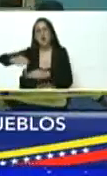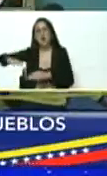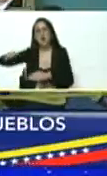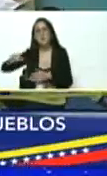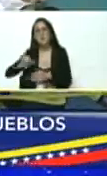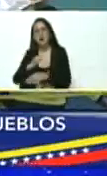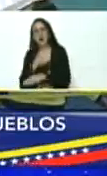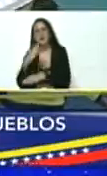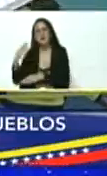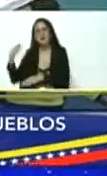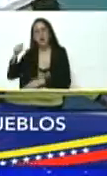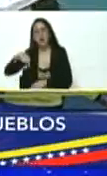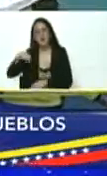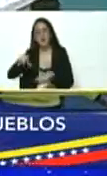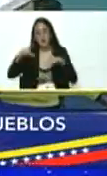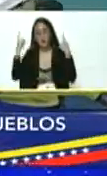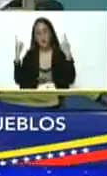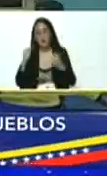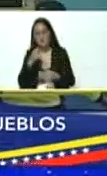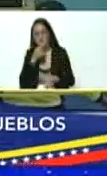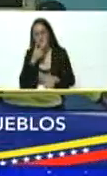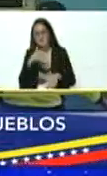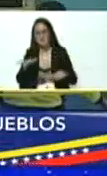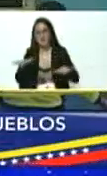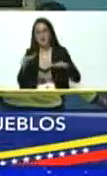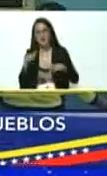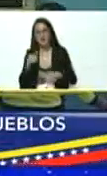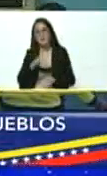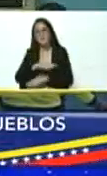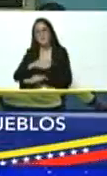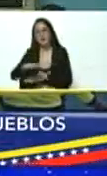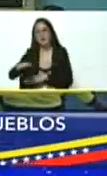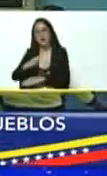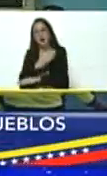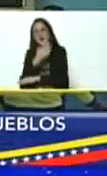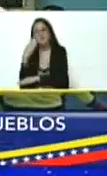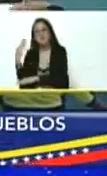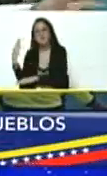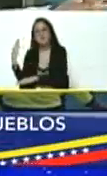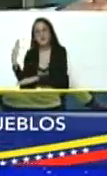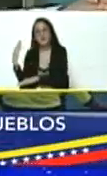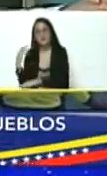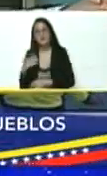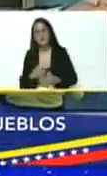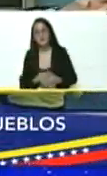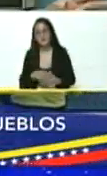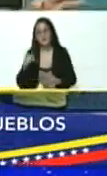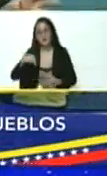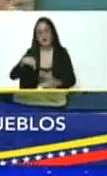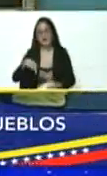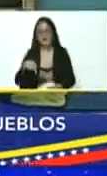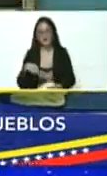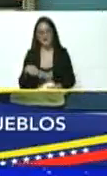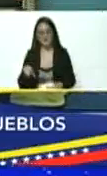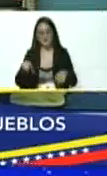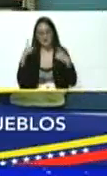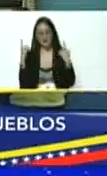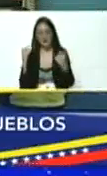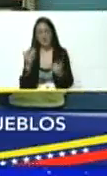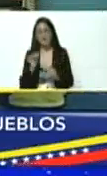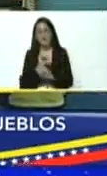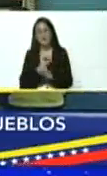Caribe, aquí en Catialamar. Esto es una belleza, el mar Caribe aquí, en Catialamar. Le estaba diciendo a Silita que al